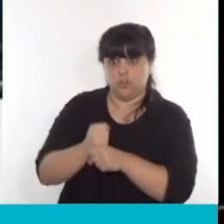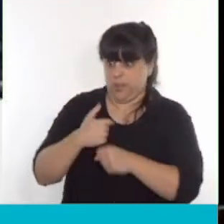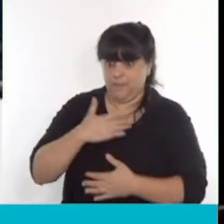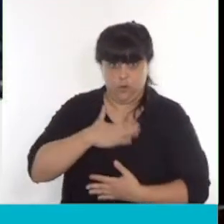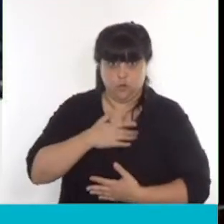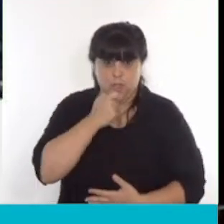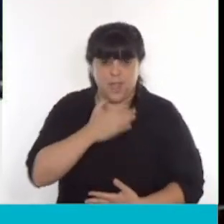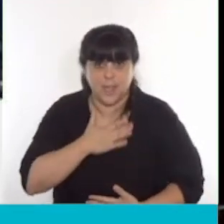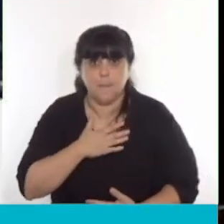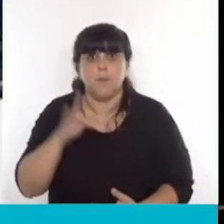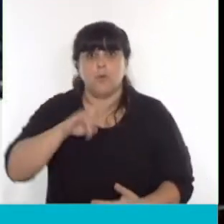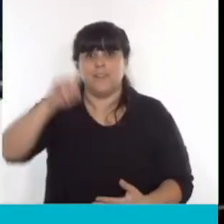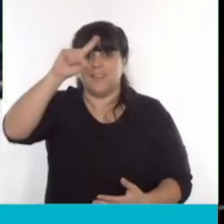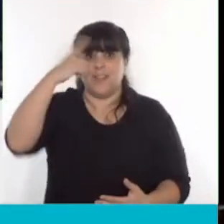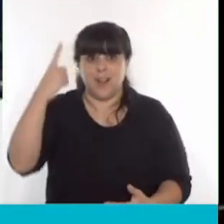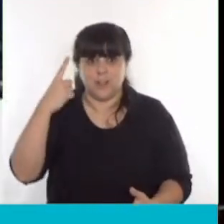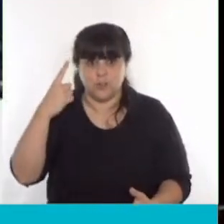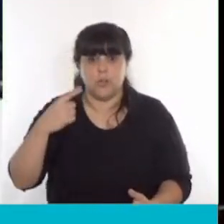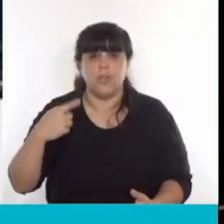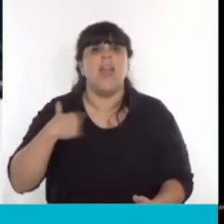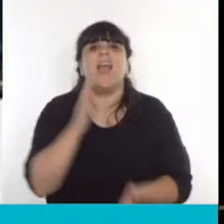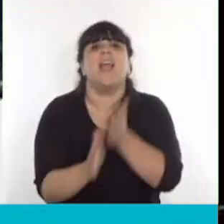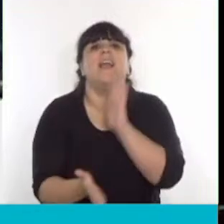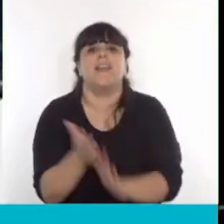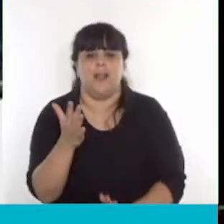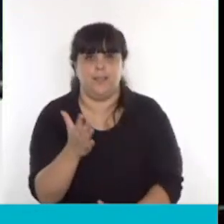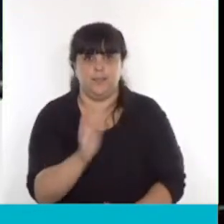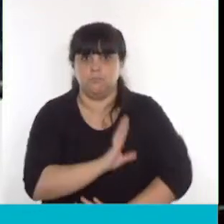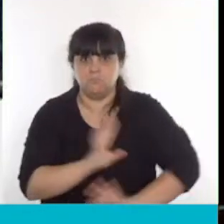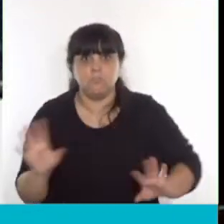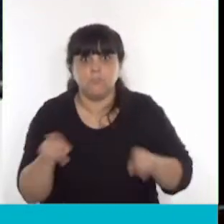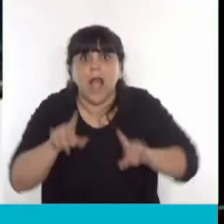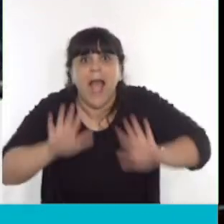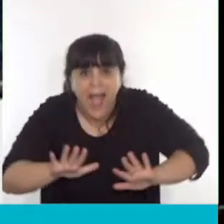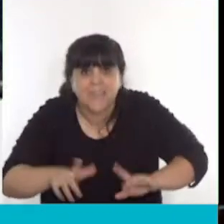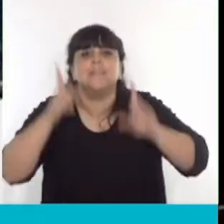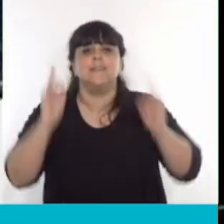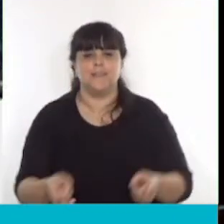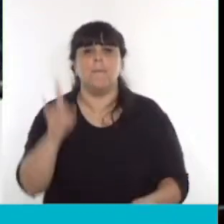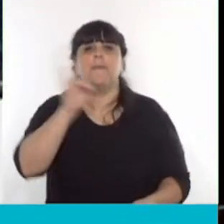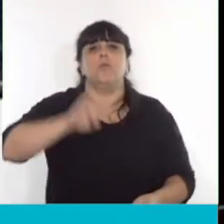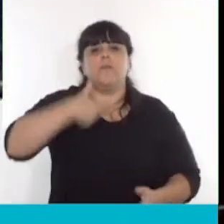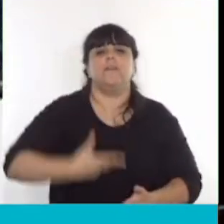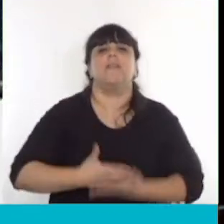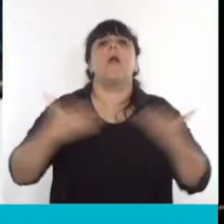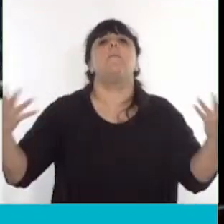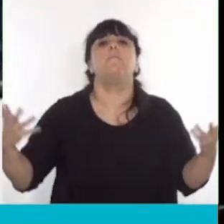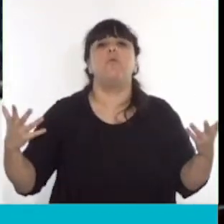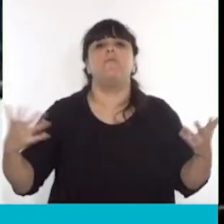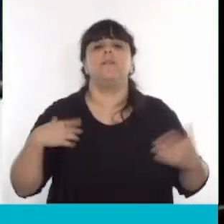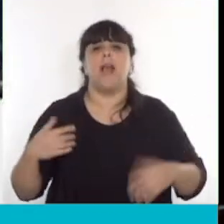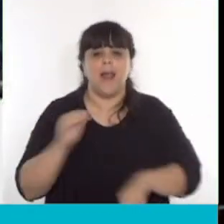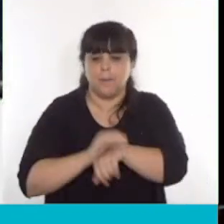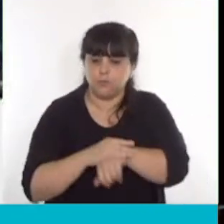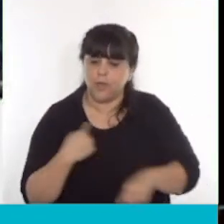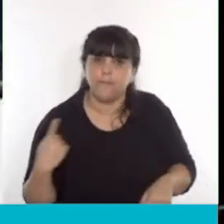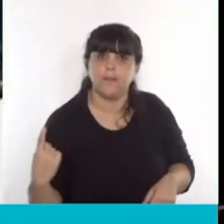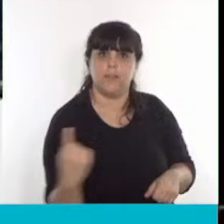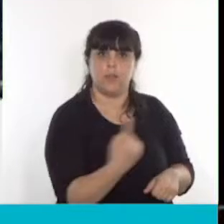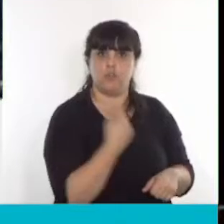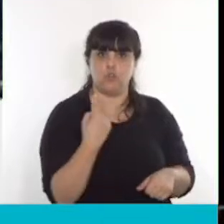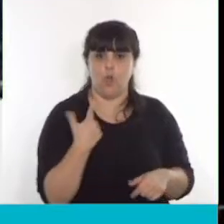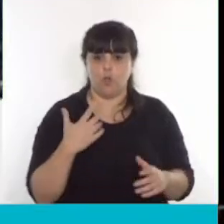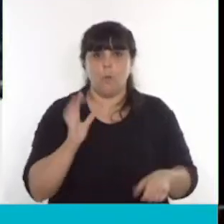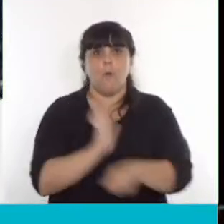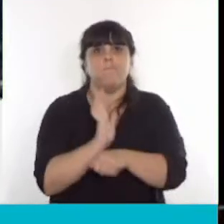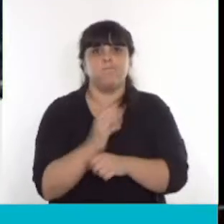de La Plata ad honorem. Así se sostiene también la universidad pública, con el compromiso de quienes la sostenemos, pero